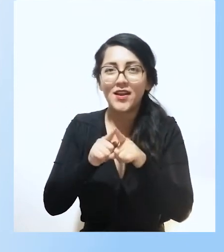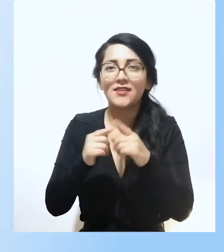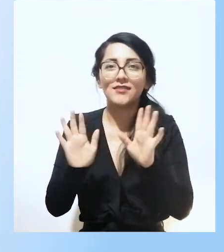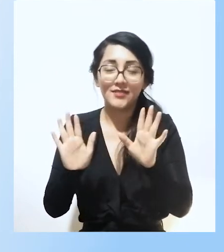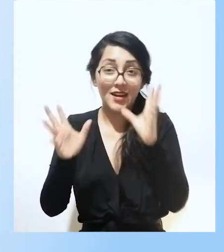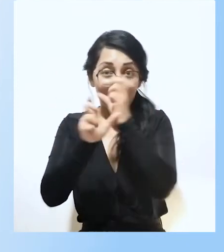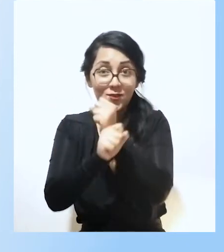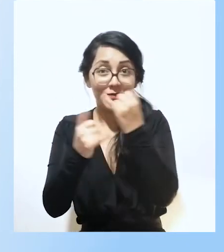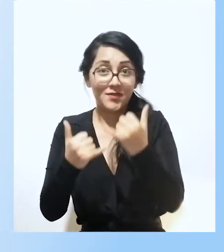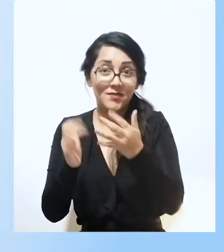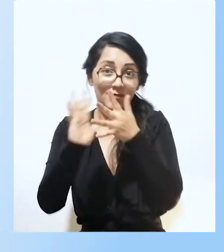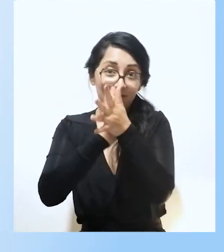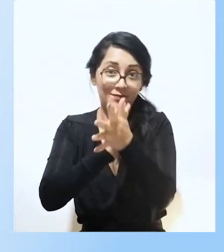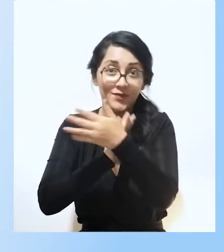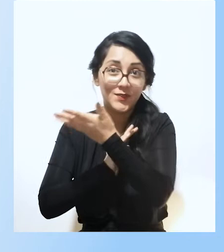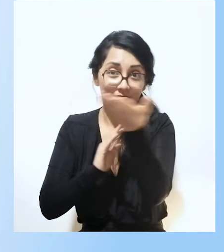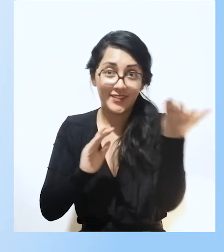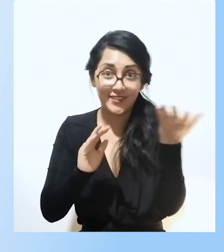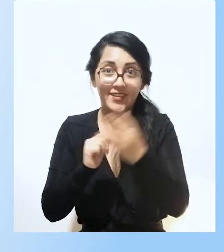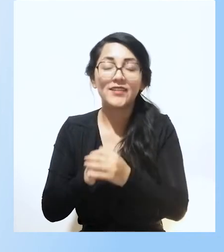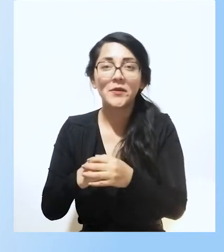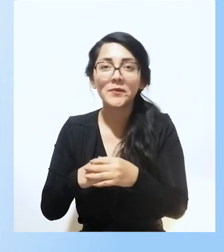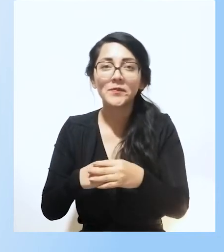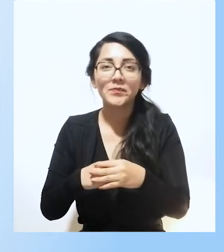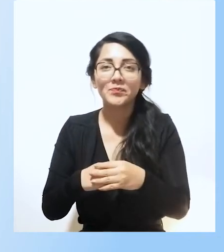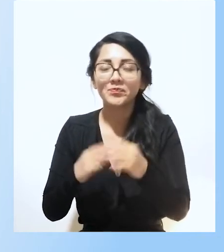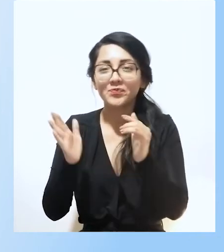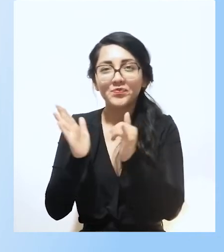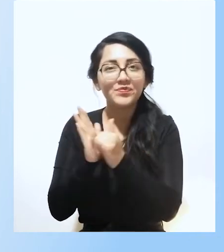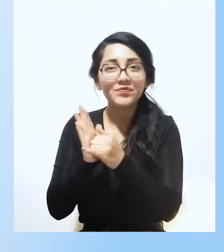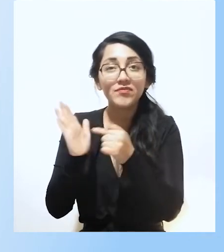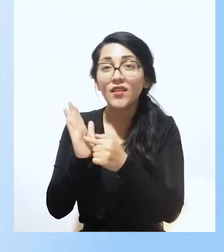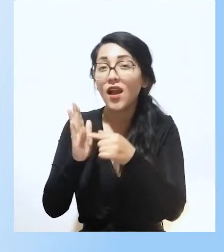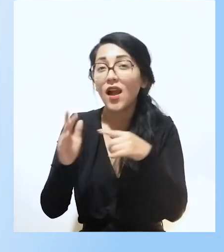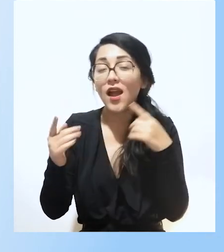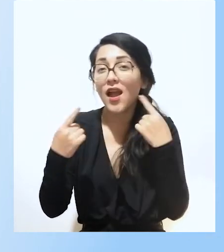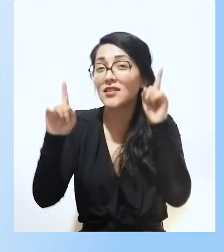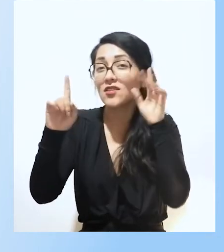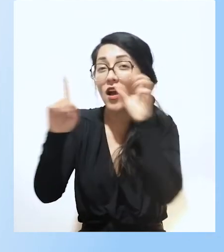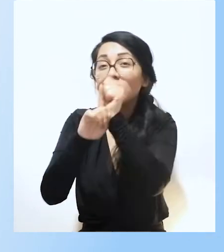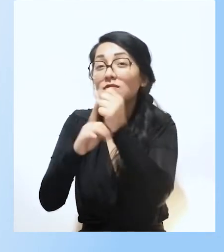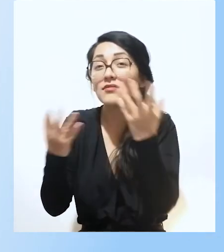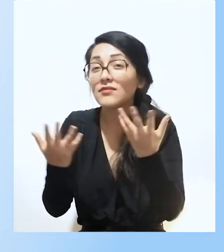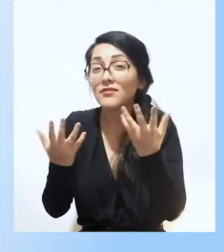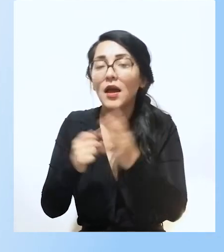pequeño resumen para compartir con todos vosotros. ¿Qué logramos? Logramos una